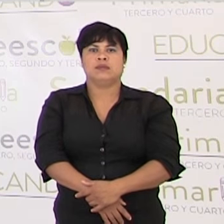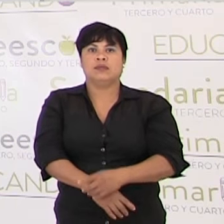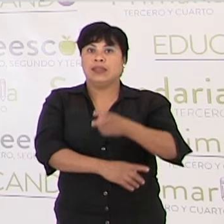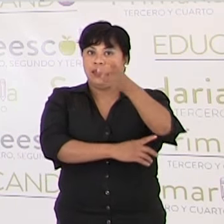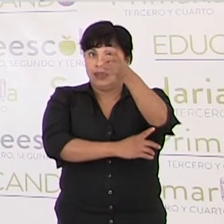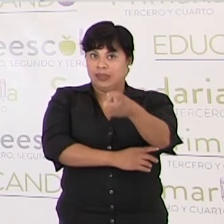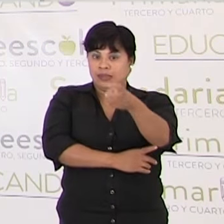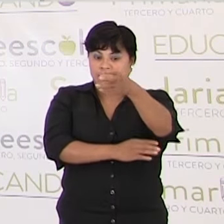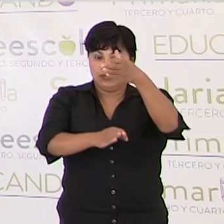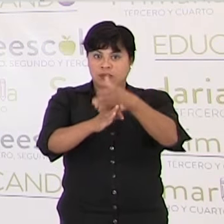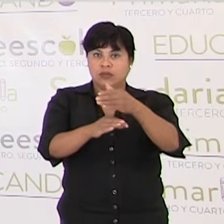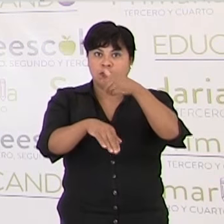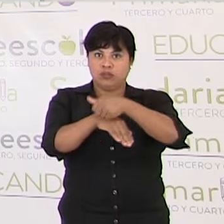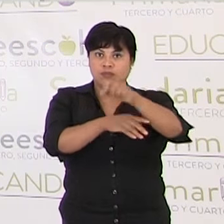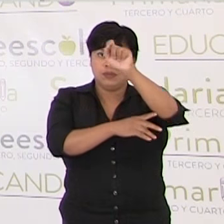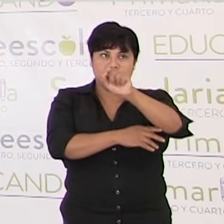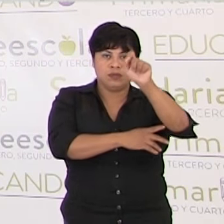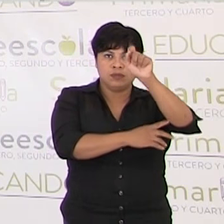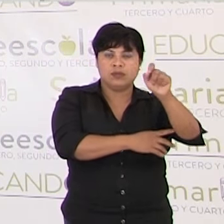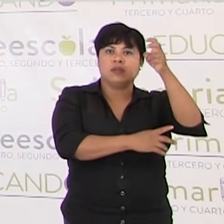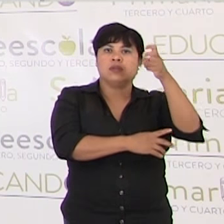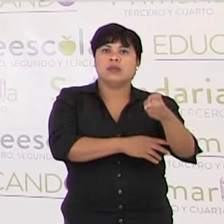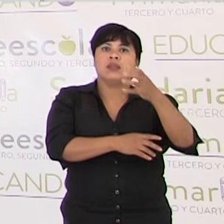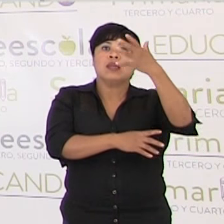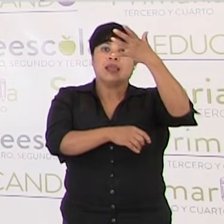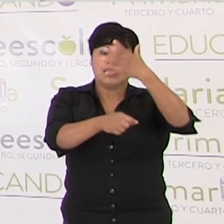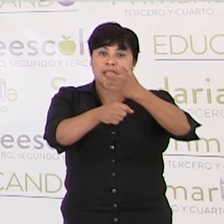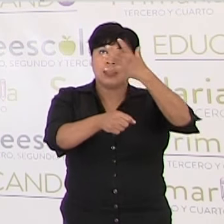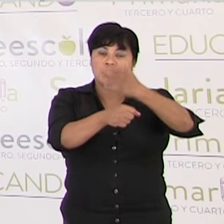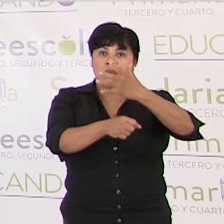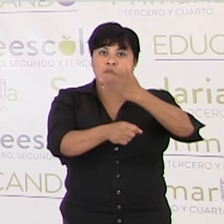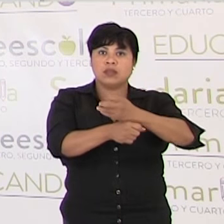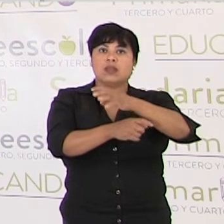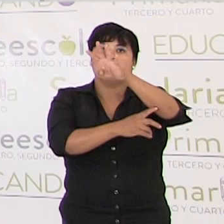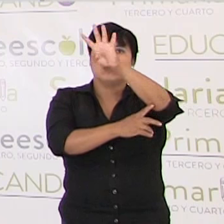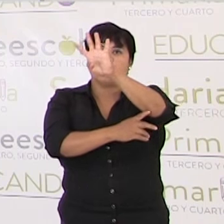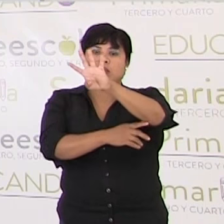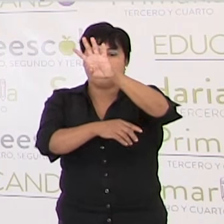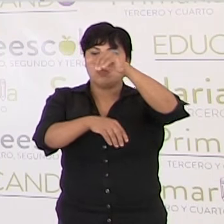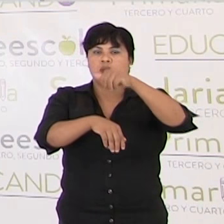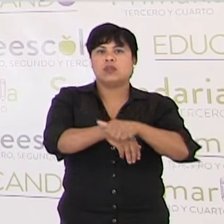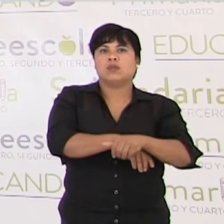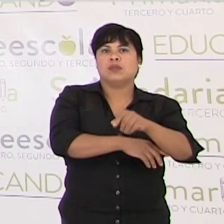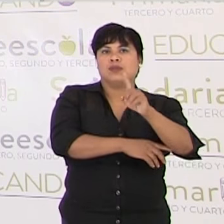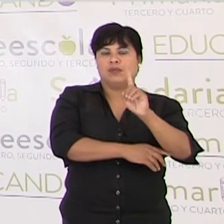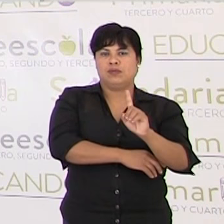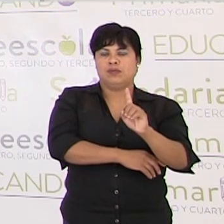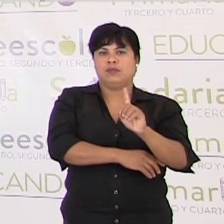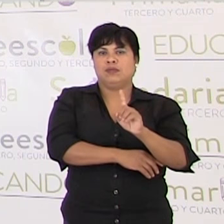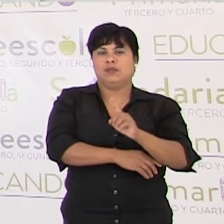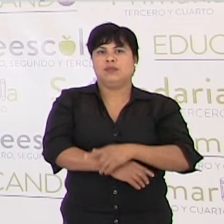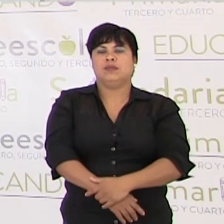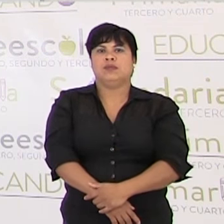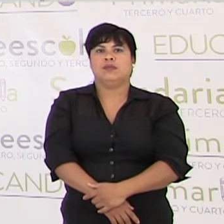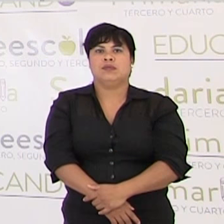Aquí nos representa el quíntuplo del cuadrado de un número.